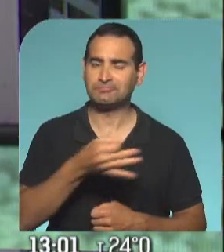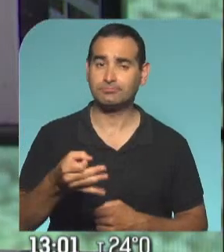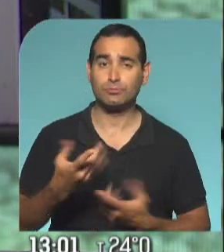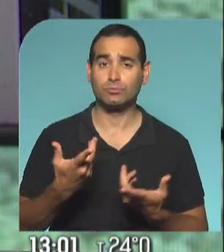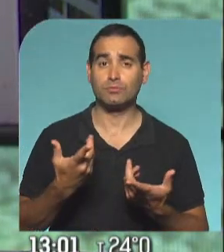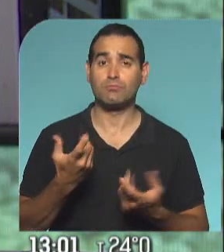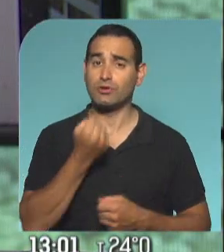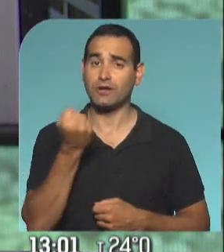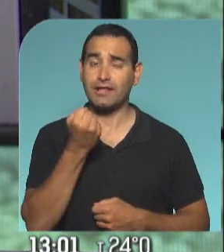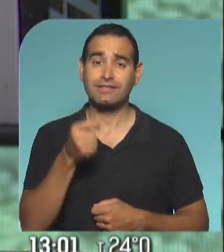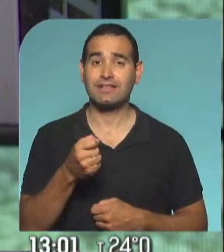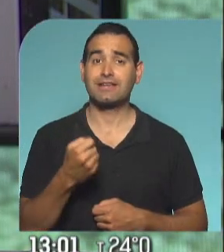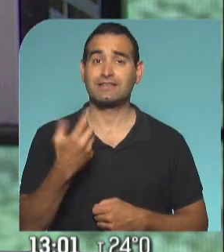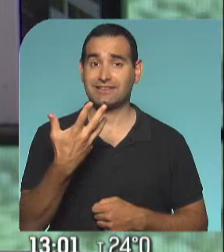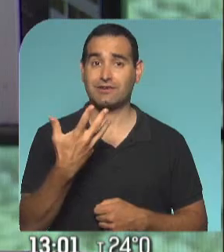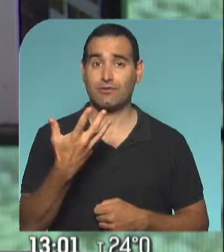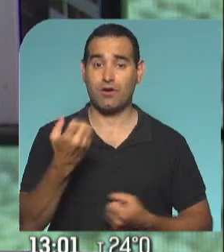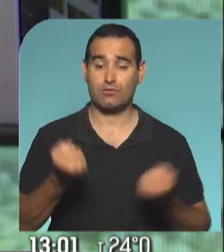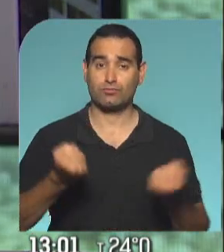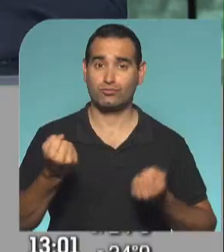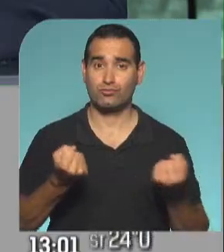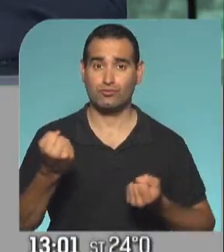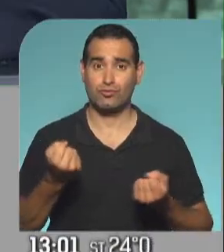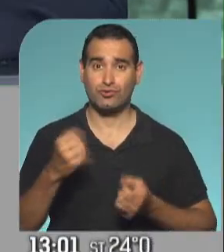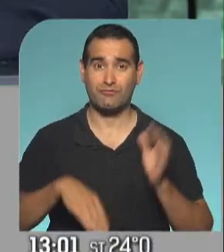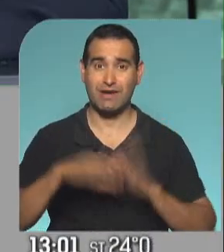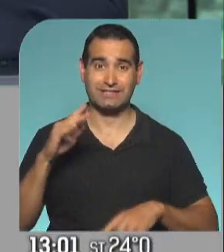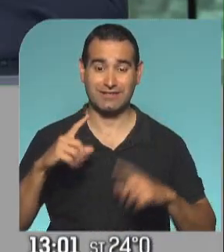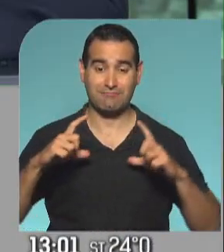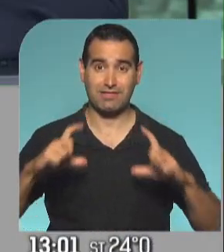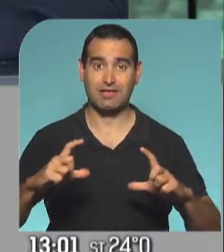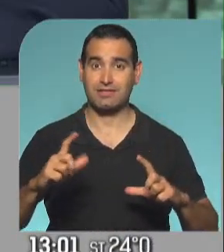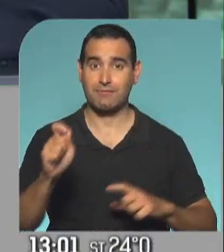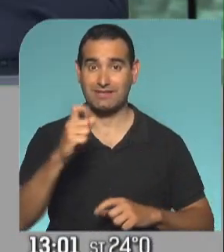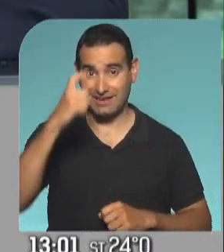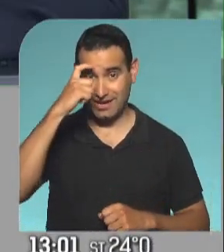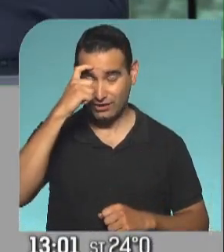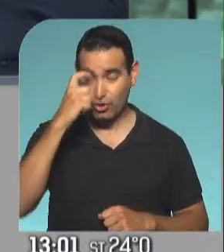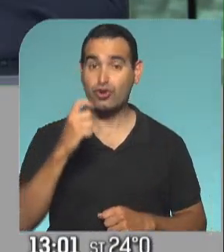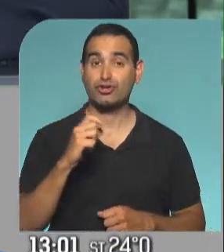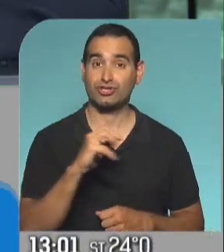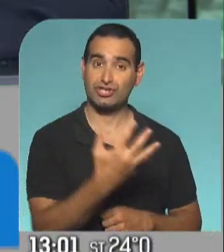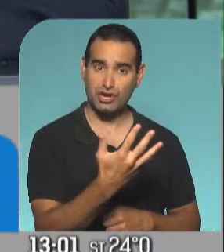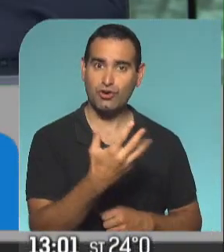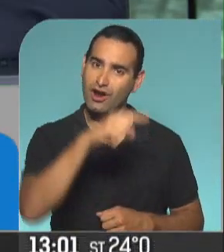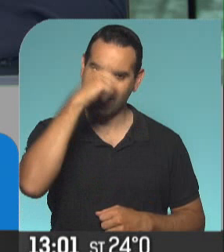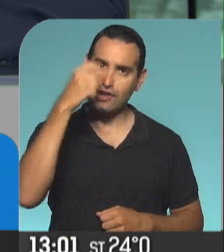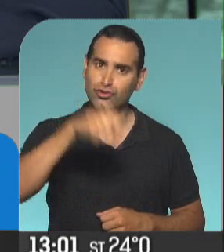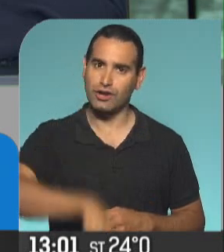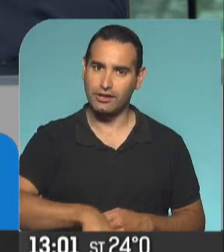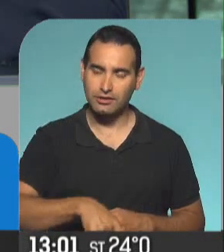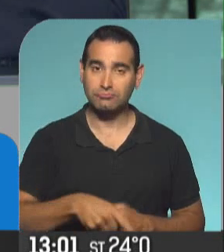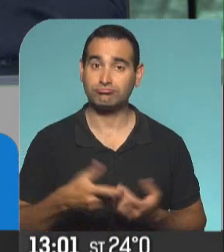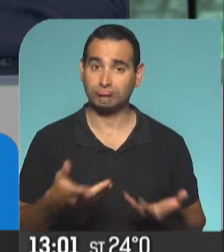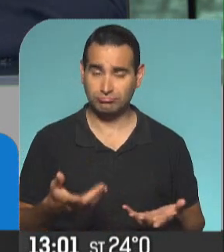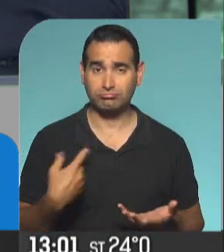de los cinco primeros autos más patentados en el mes de enero 5 los primeros 5 son nacionales se cree